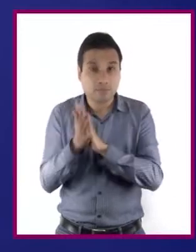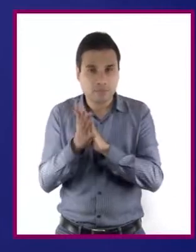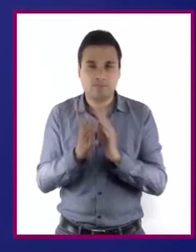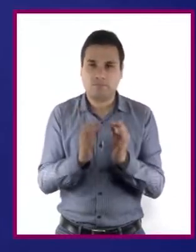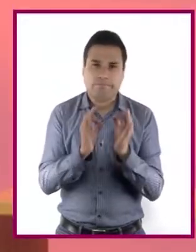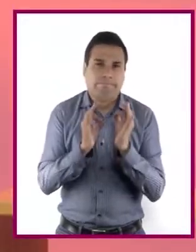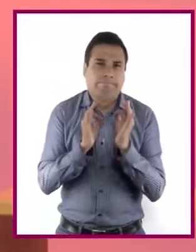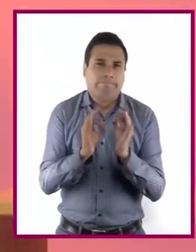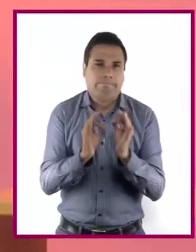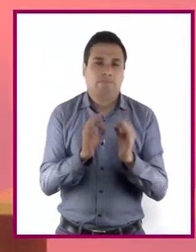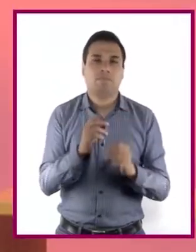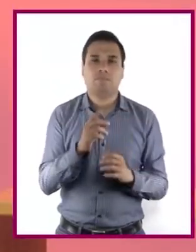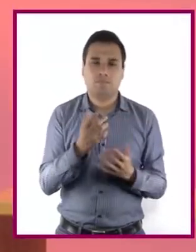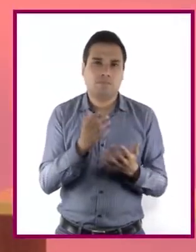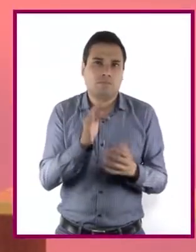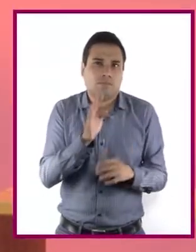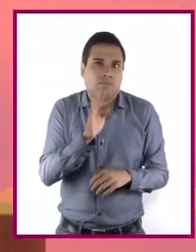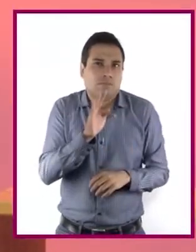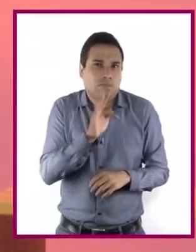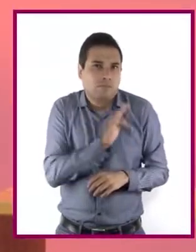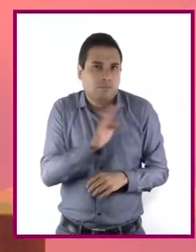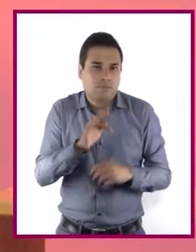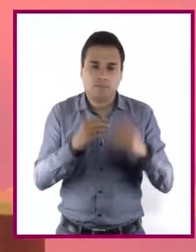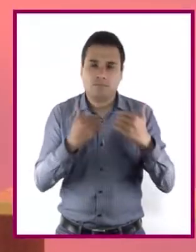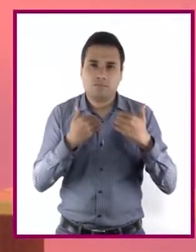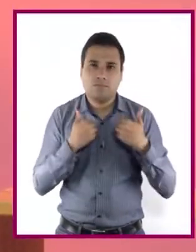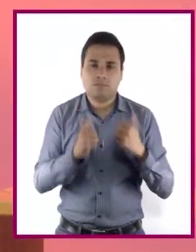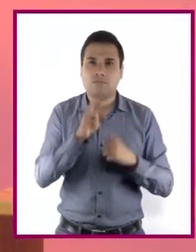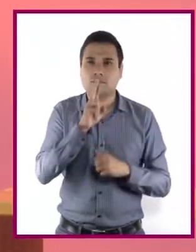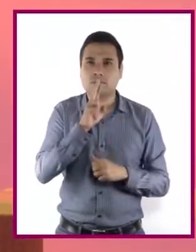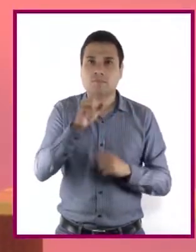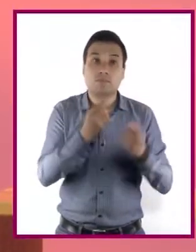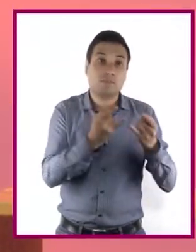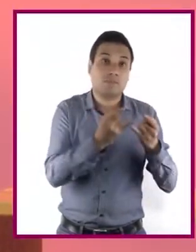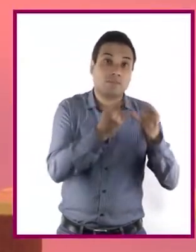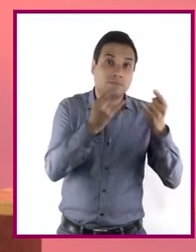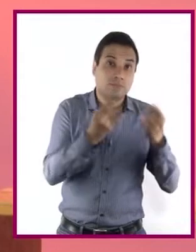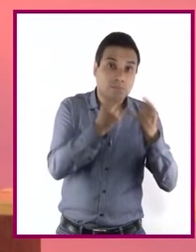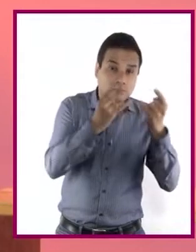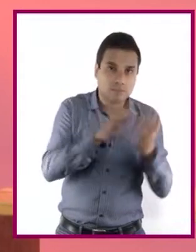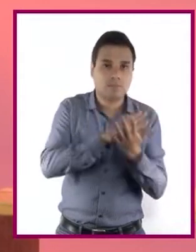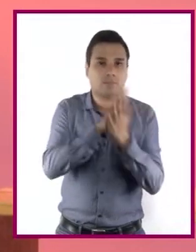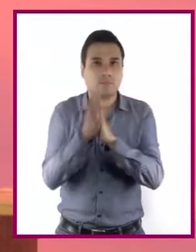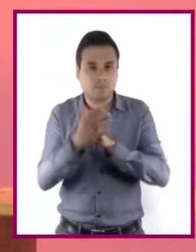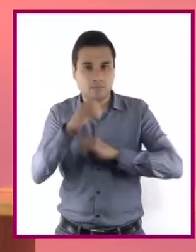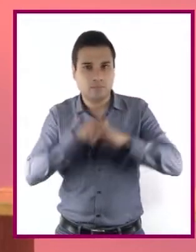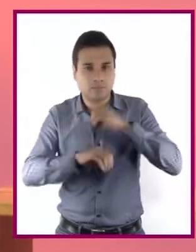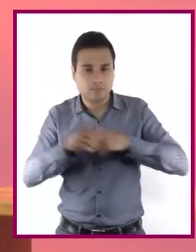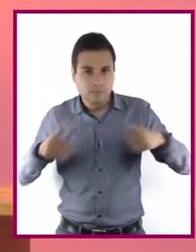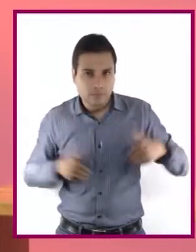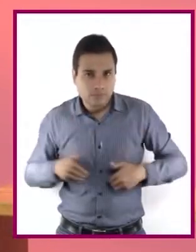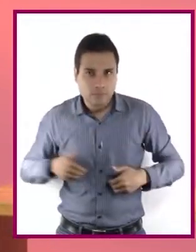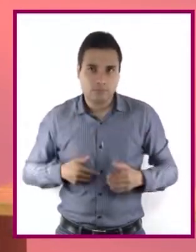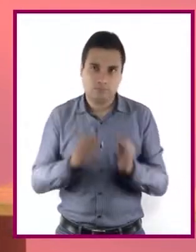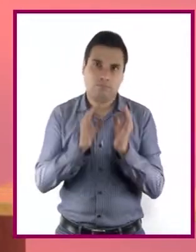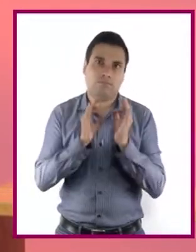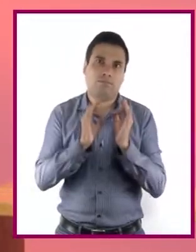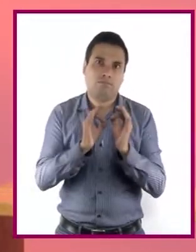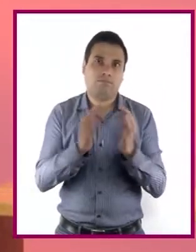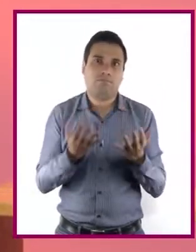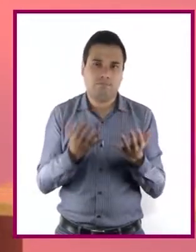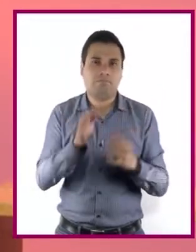desde otra perspectiva, además de que transforma la narrativa en diálogos y acciones, favoreciendo el arte de la interpretación